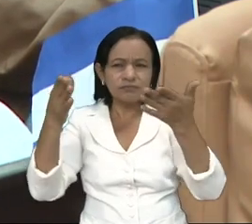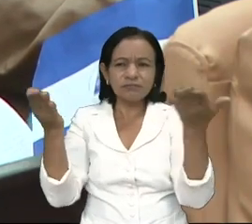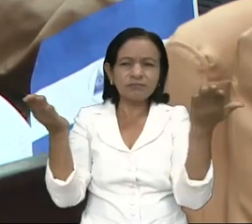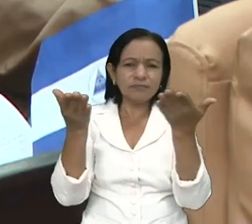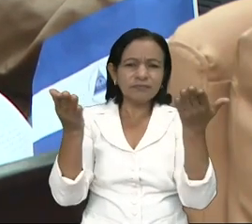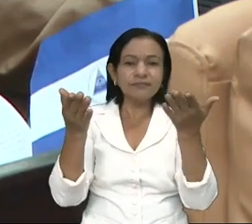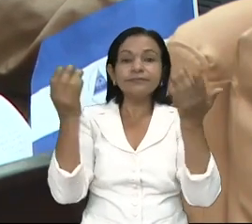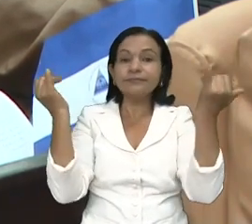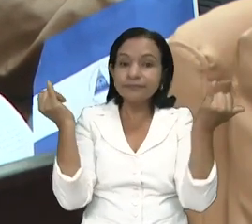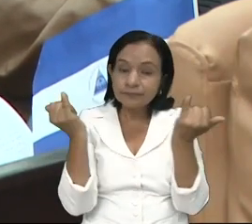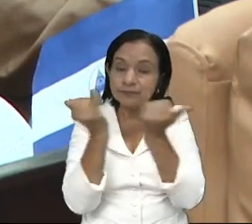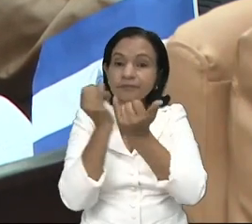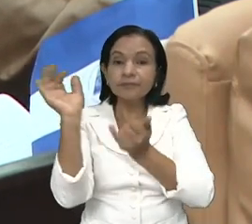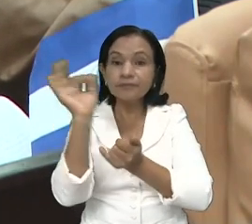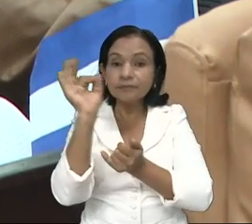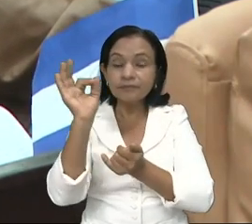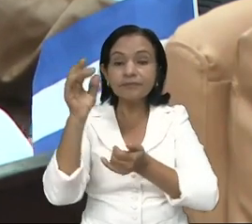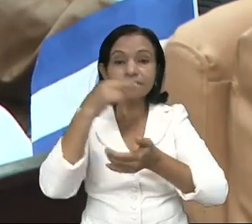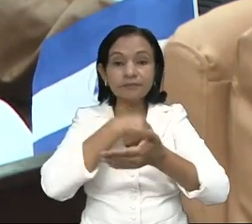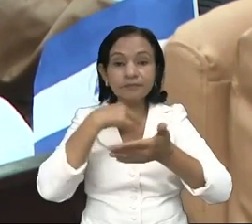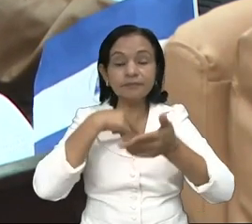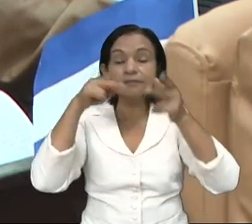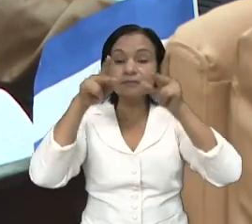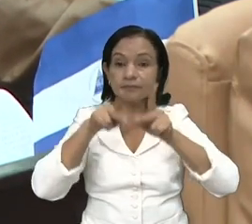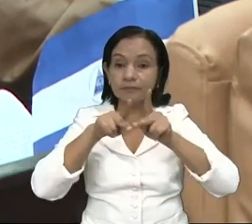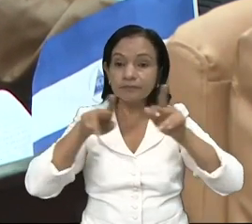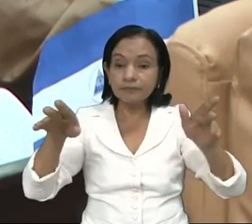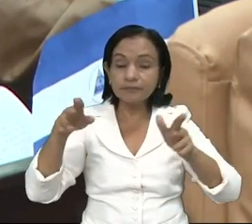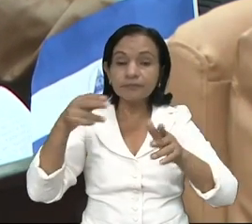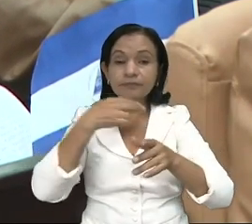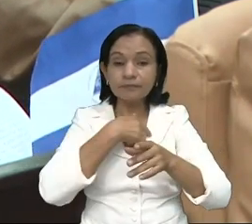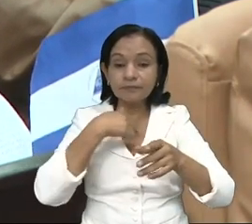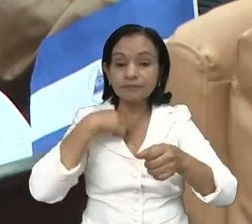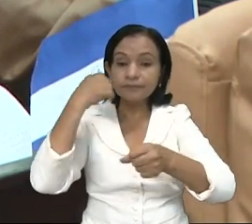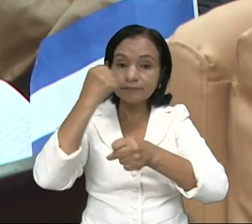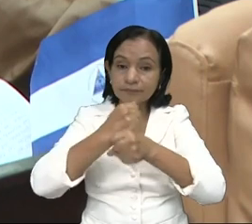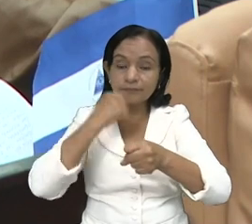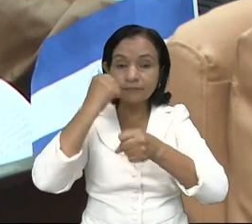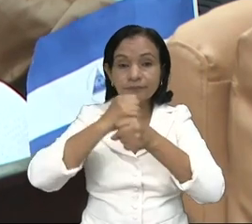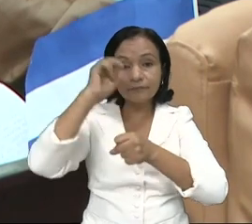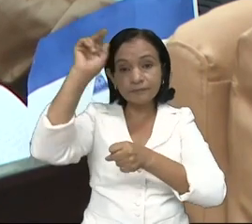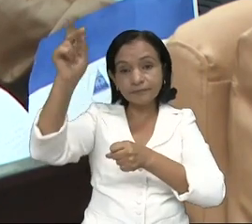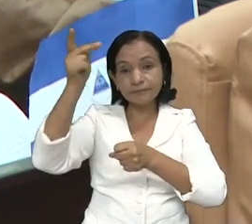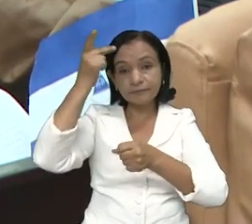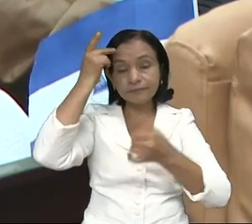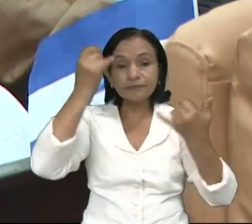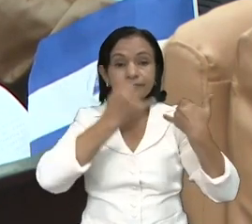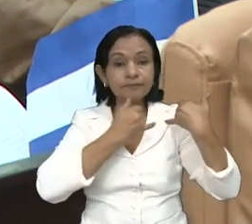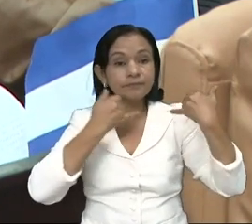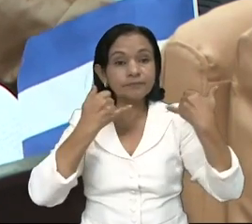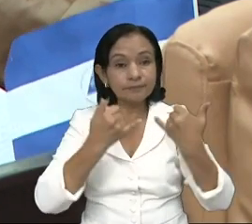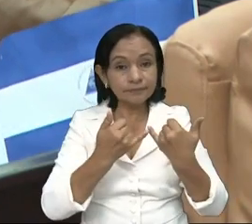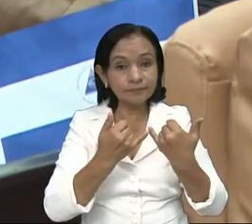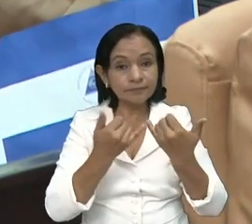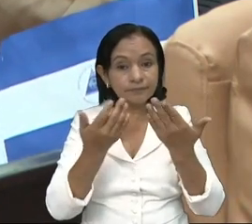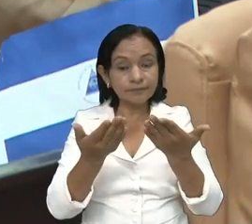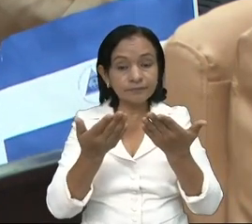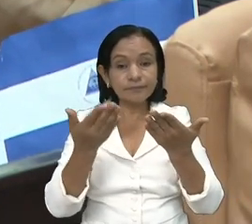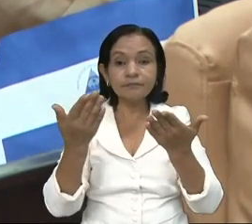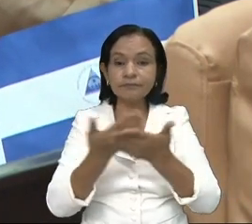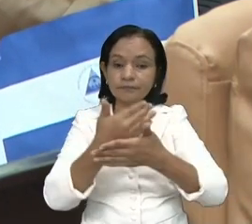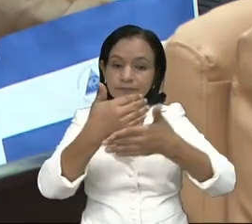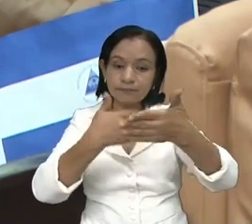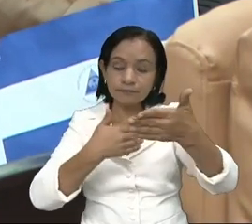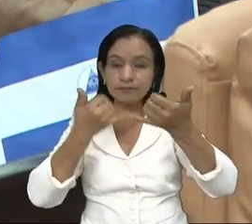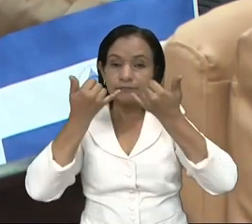También se ha diseñado un plan de implementación de las políticas institucionales y una